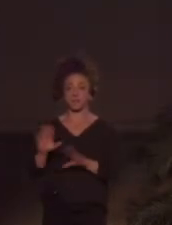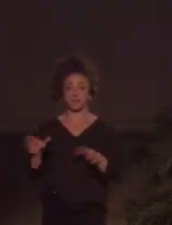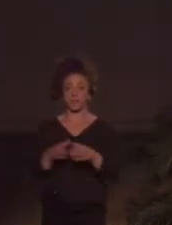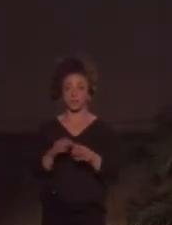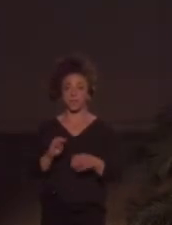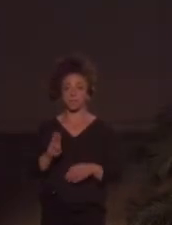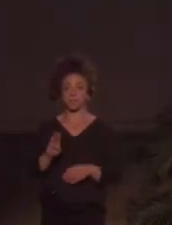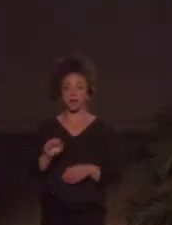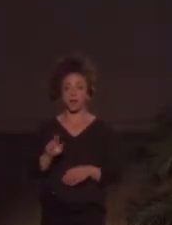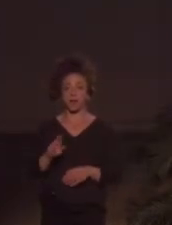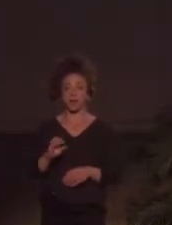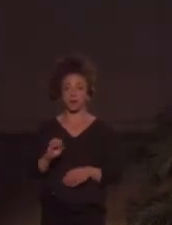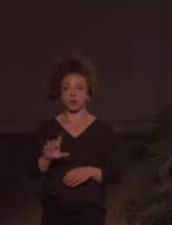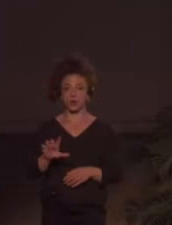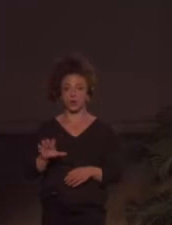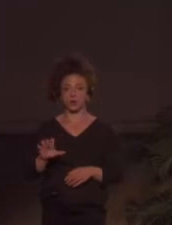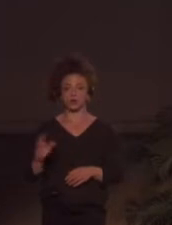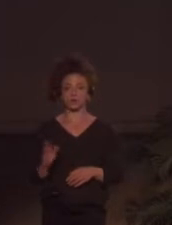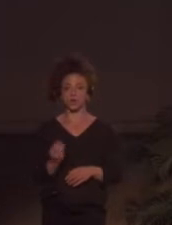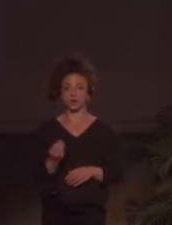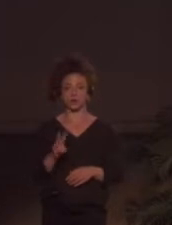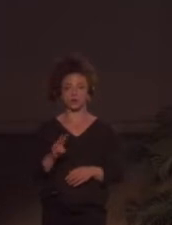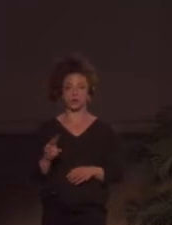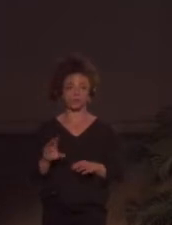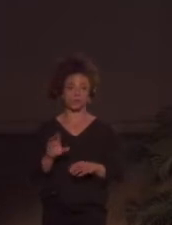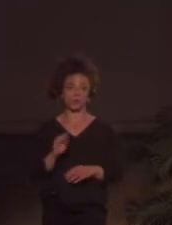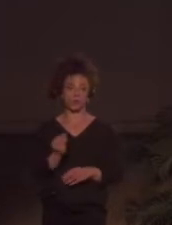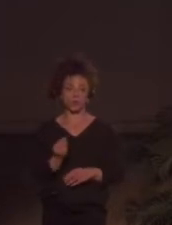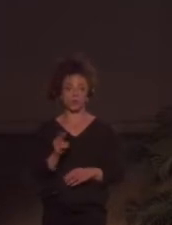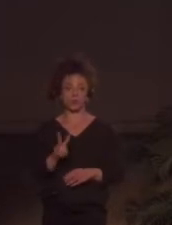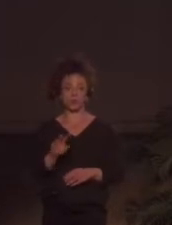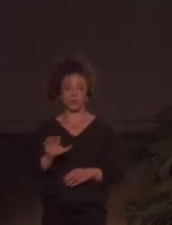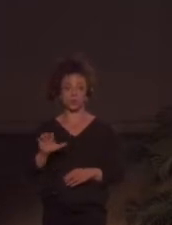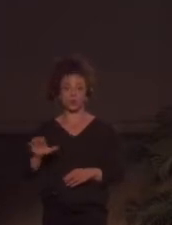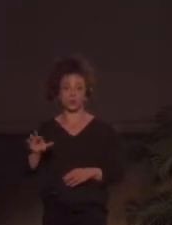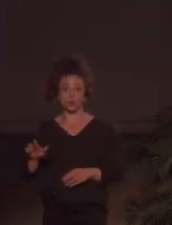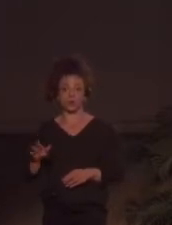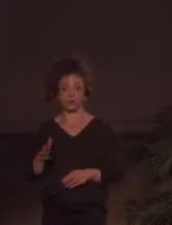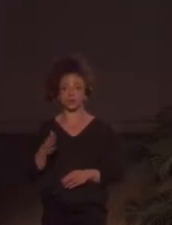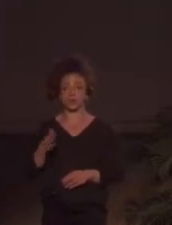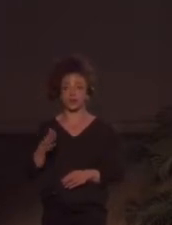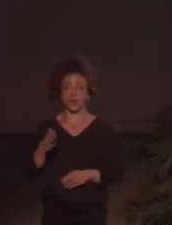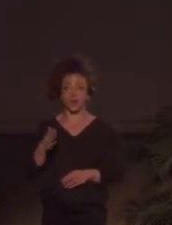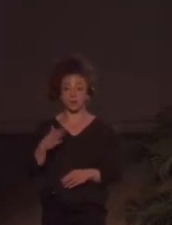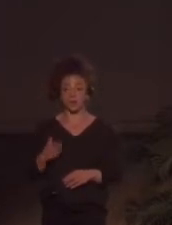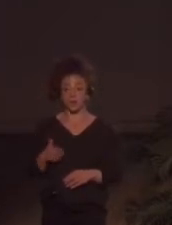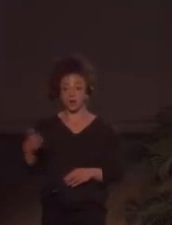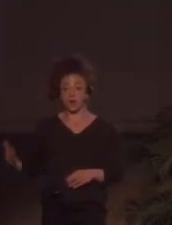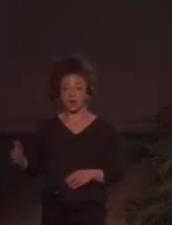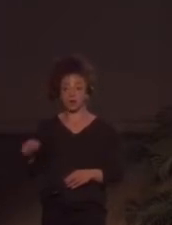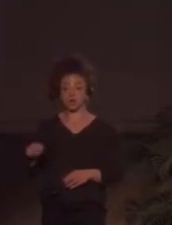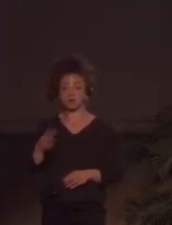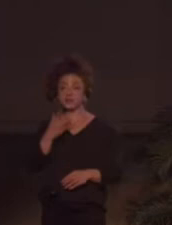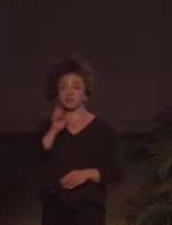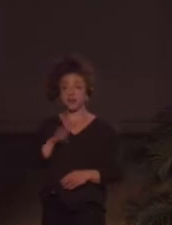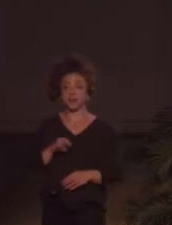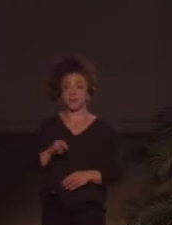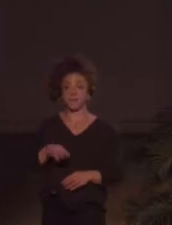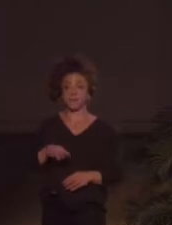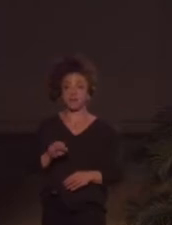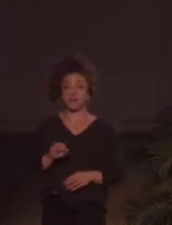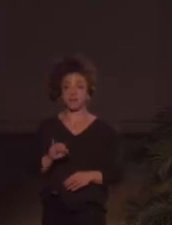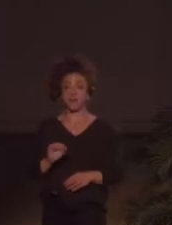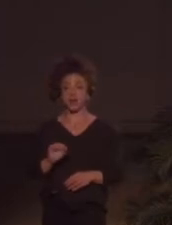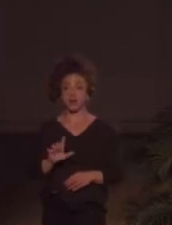egoteagatik eta nire ondoan dago Maialen Zagues, nor antiespeziz Euskal Herri antiespezistako kidea.